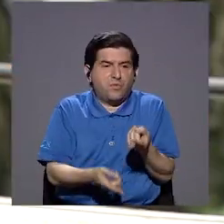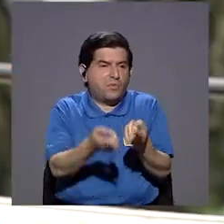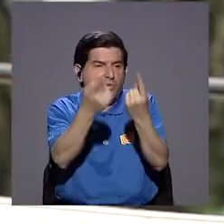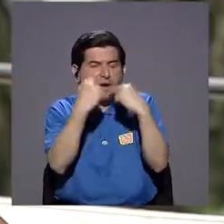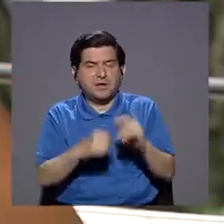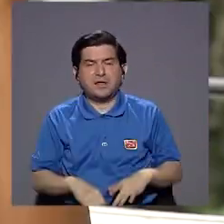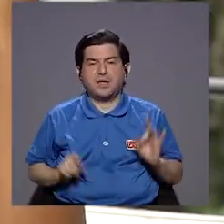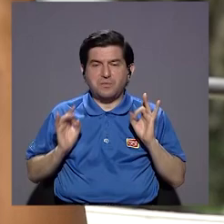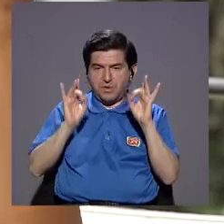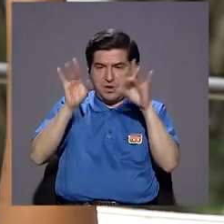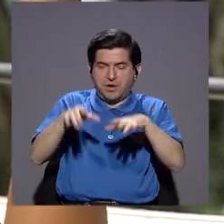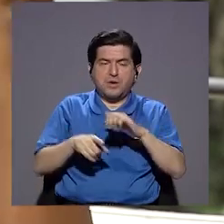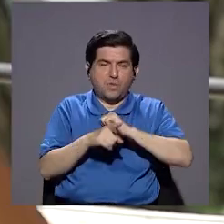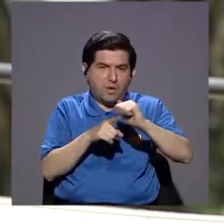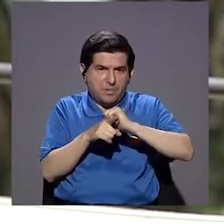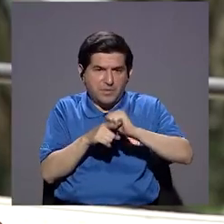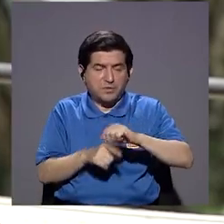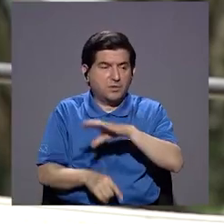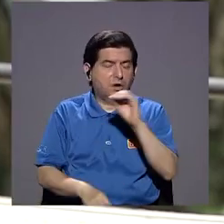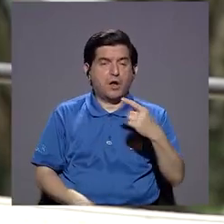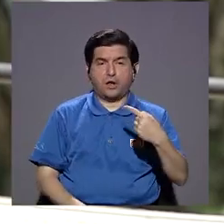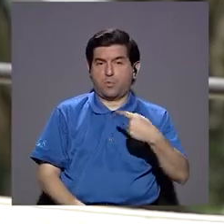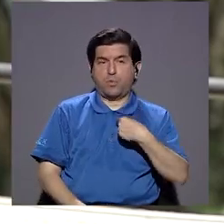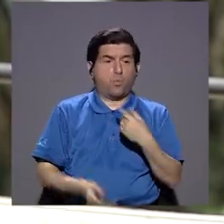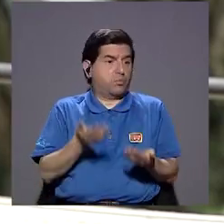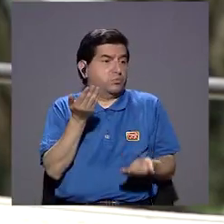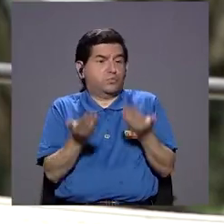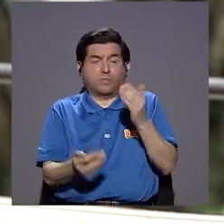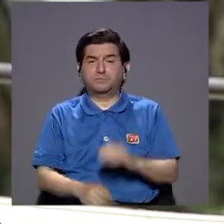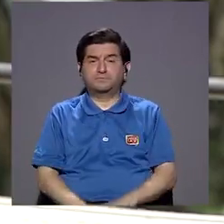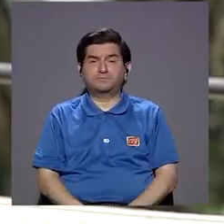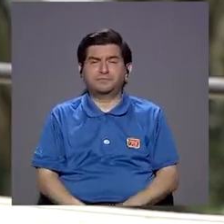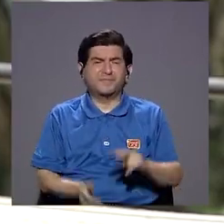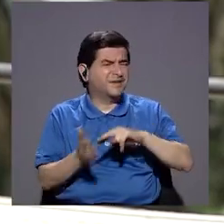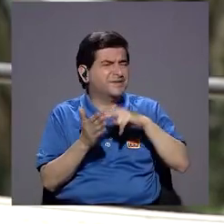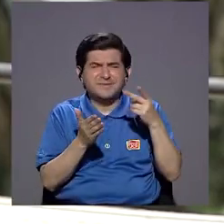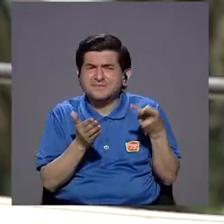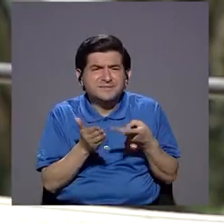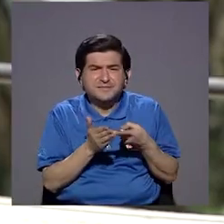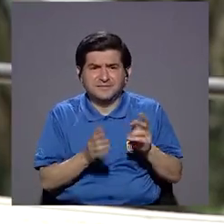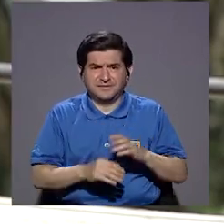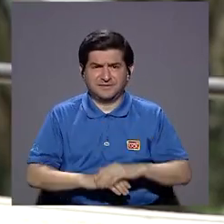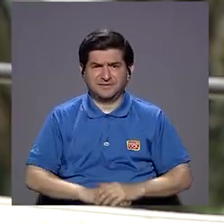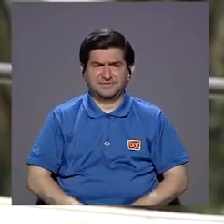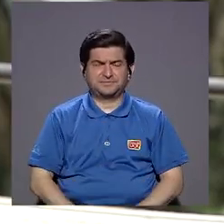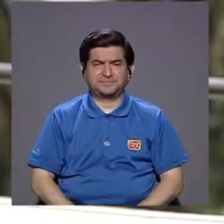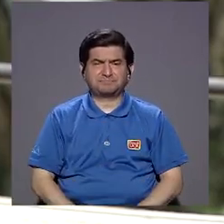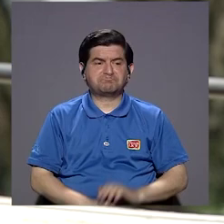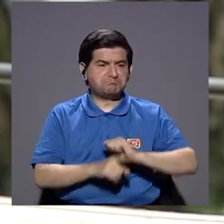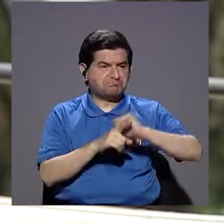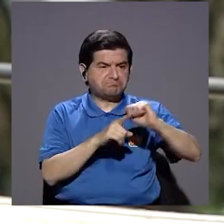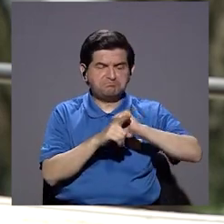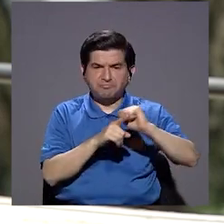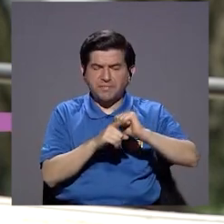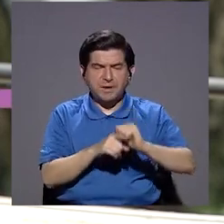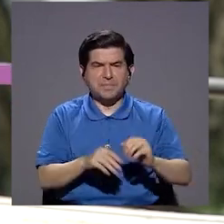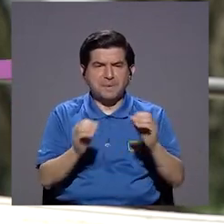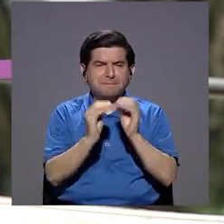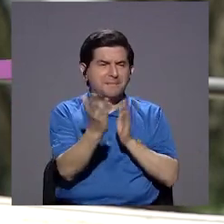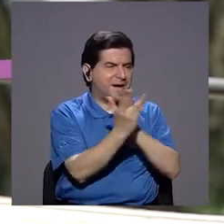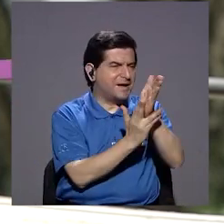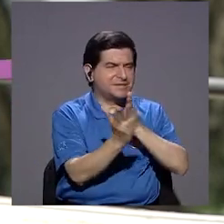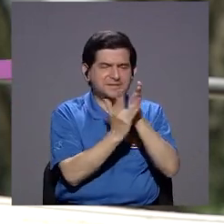de Australia a practicar, o uno, entonces es como que es una práctica muchísimo